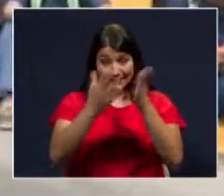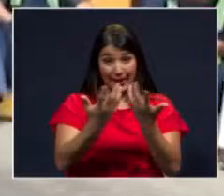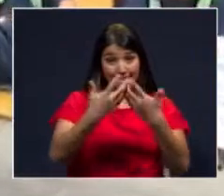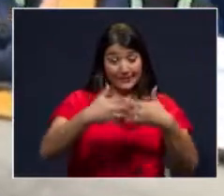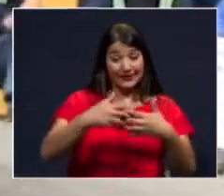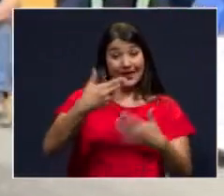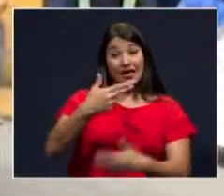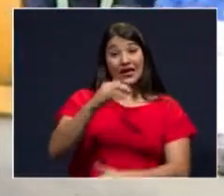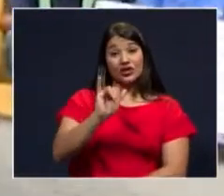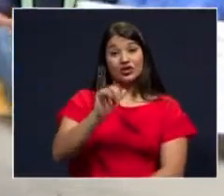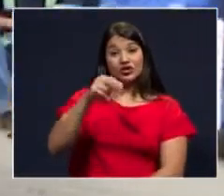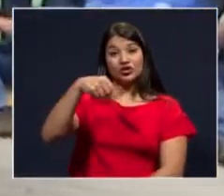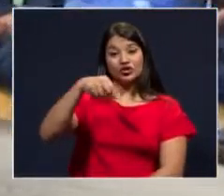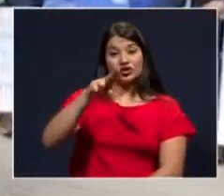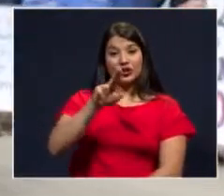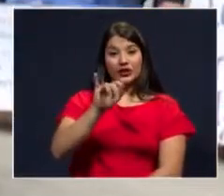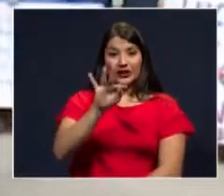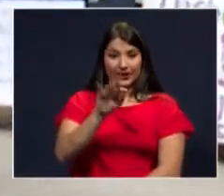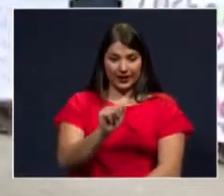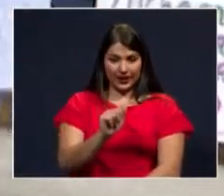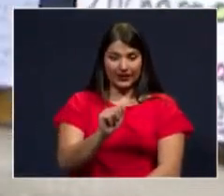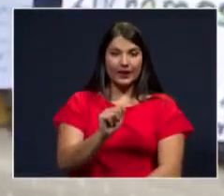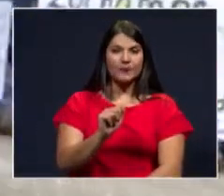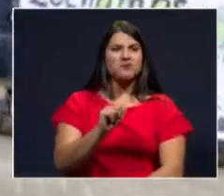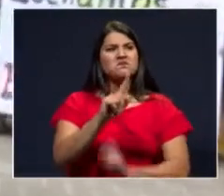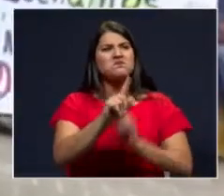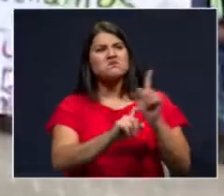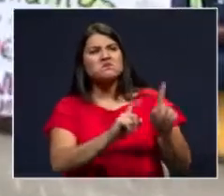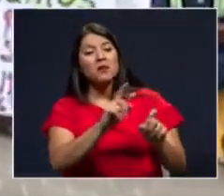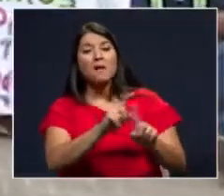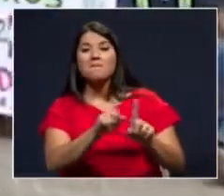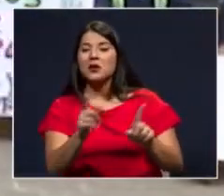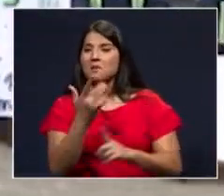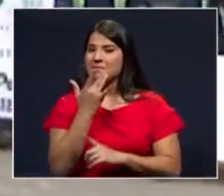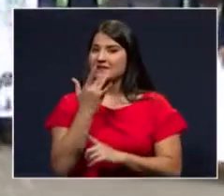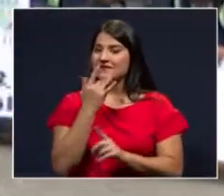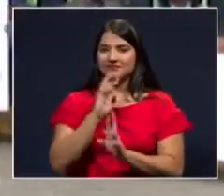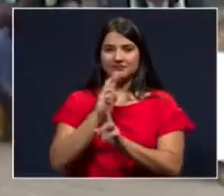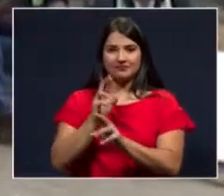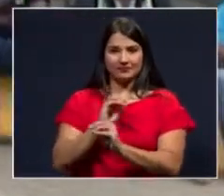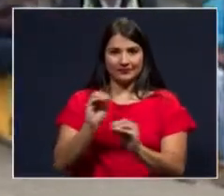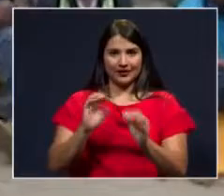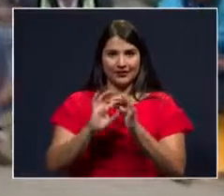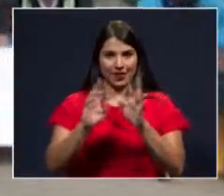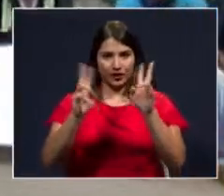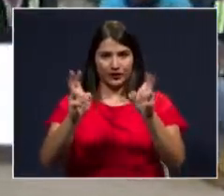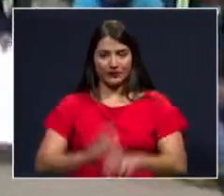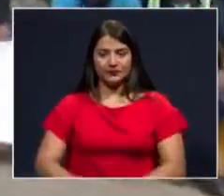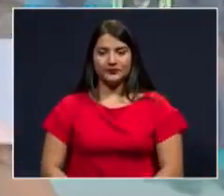Chiquita Brands, quienes se encontraban también en esta negociación. Sin embargo, ellos prefirieron no referirse al tema.